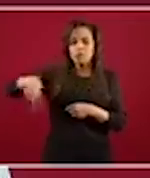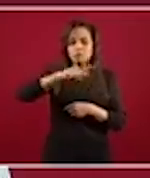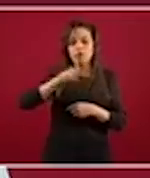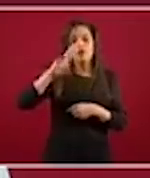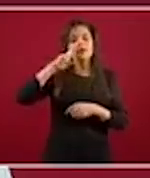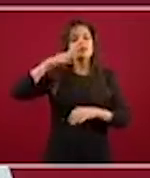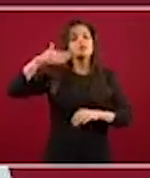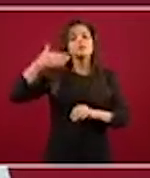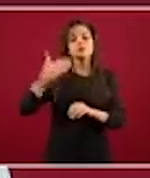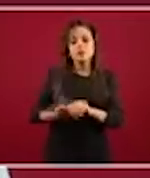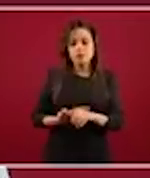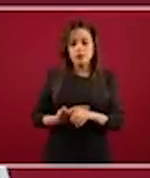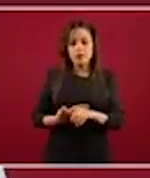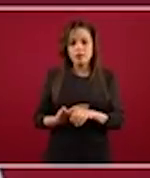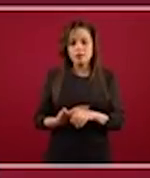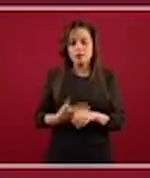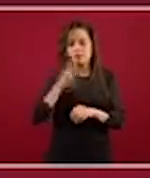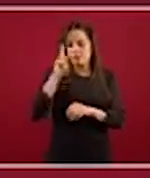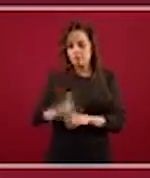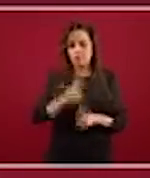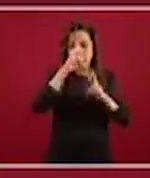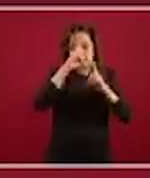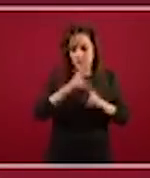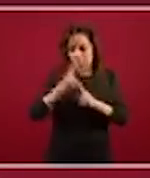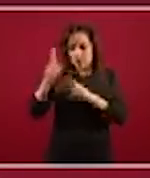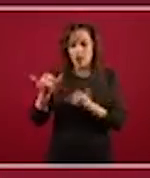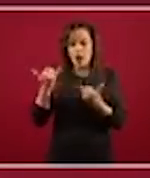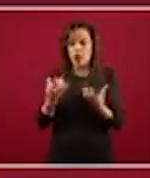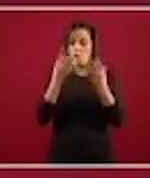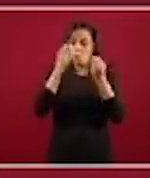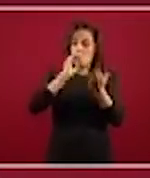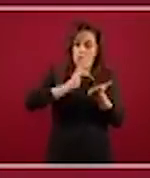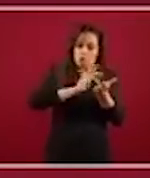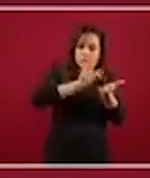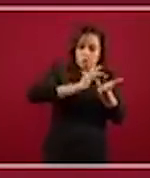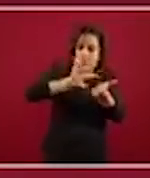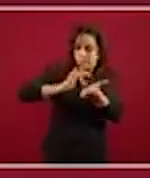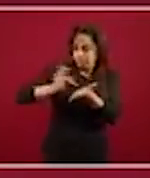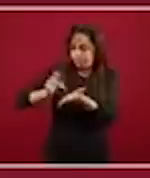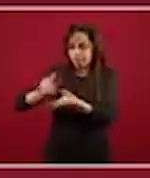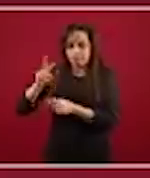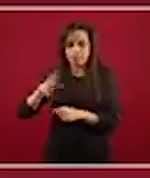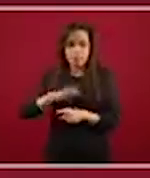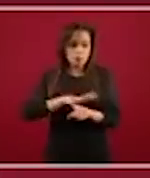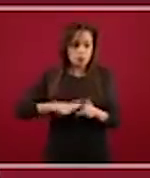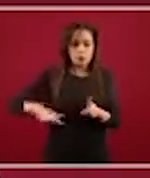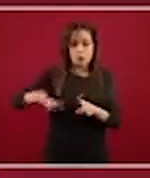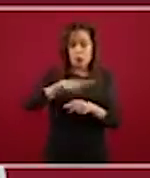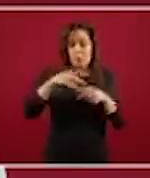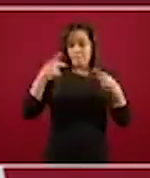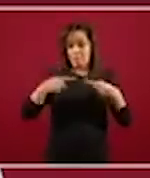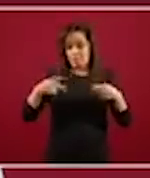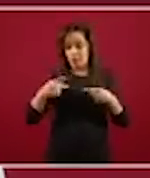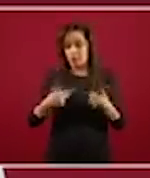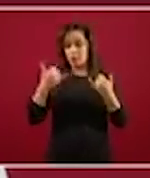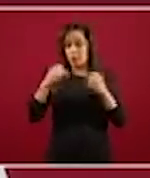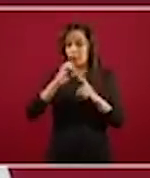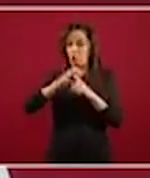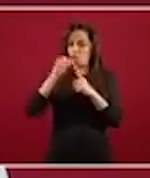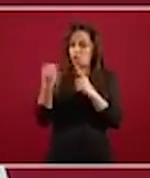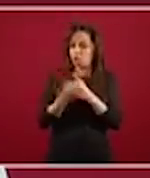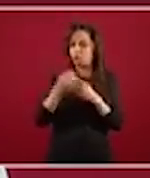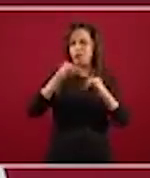activo, y celebramos y respetamos y agradecemos a todas y a aquellas personas y organizaciones o